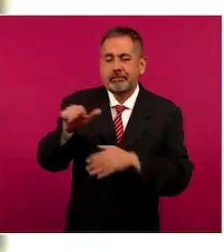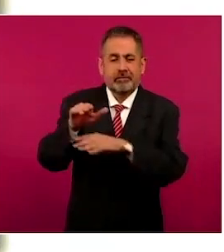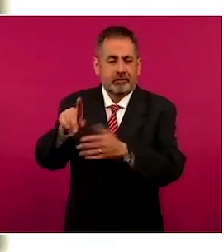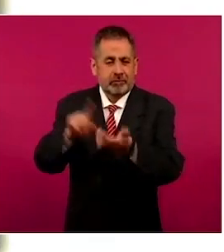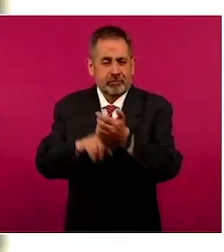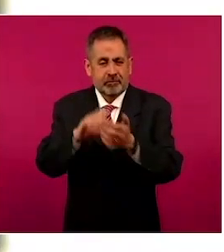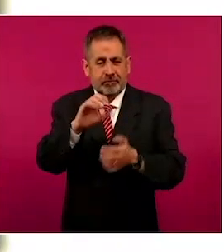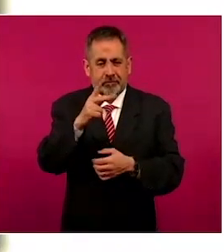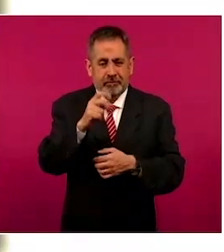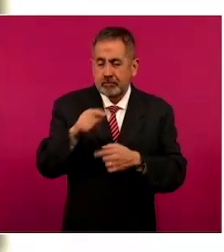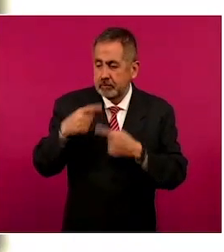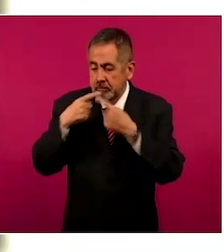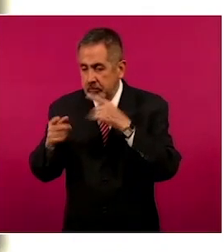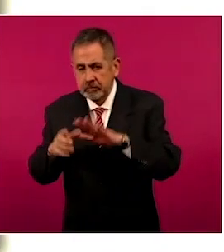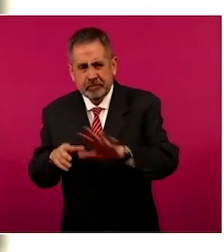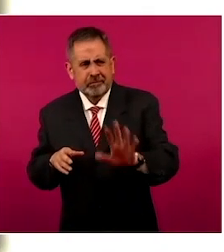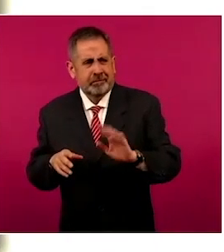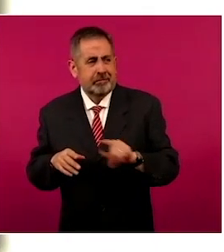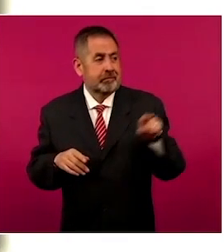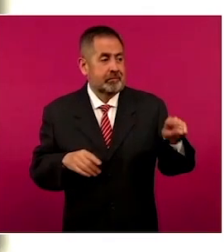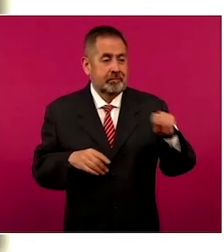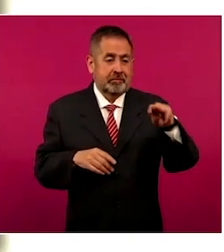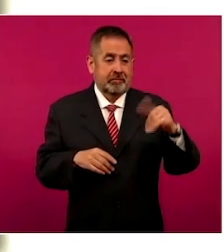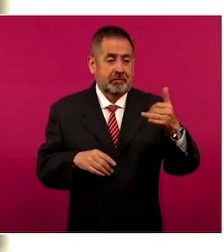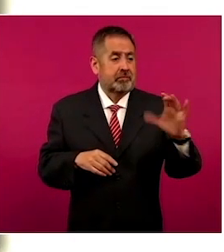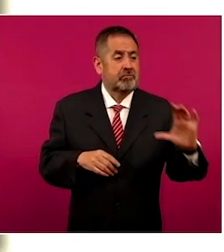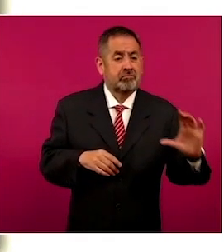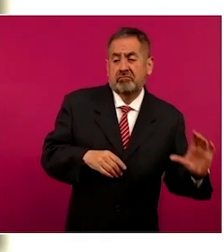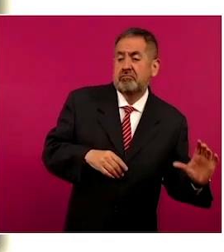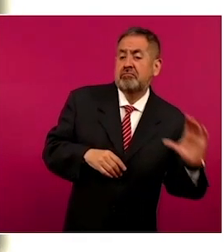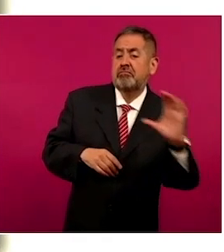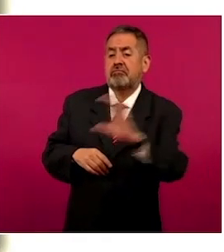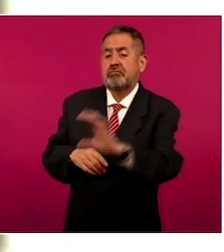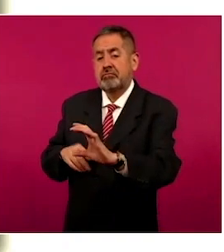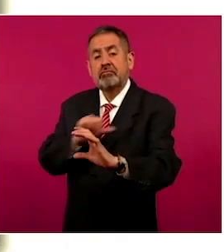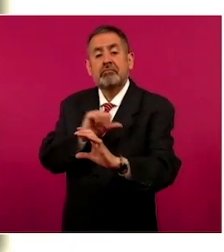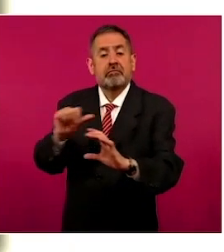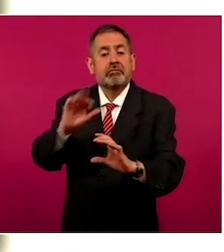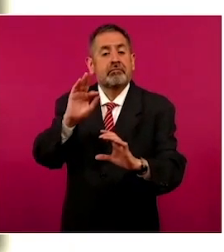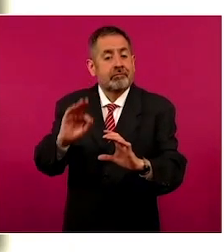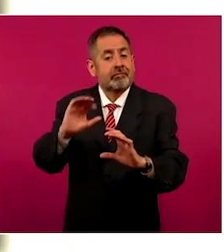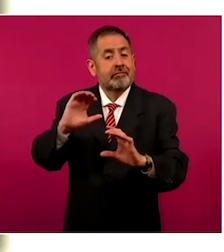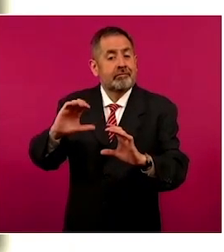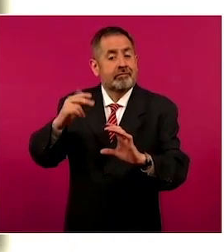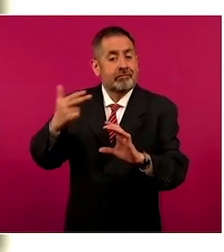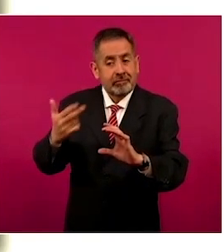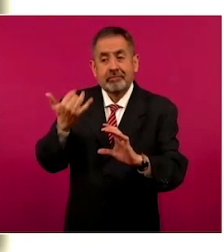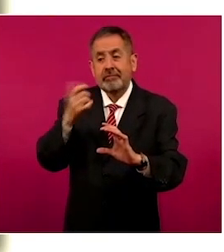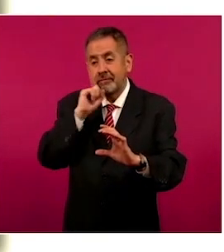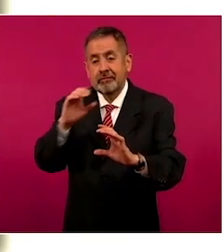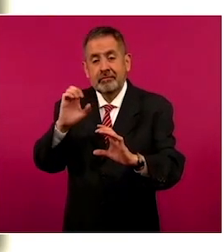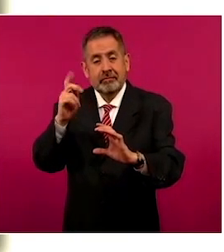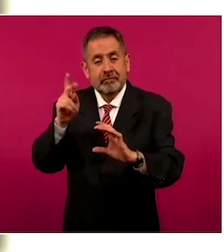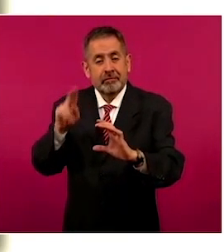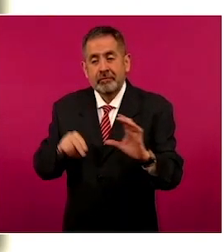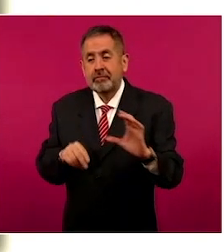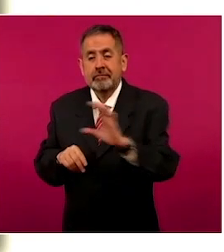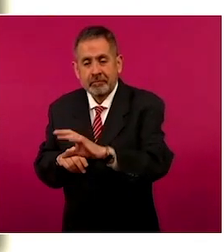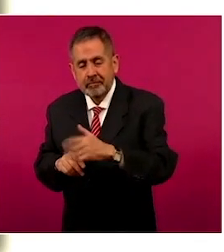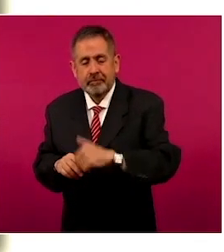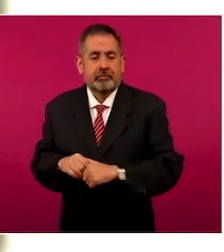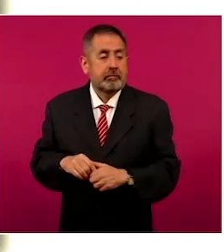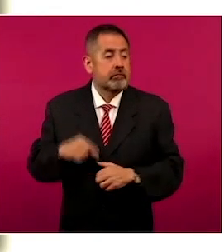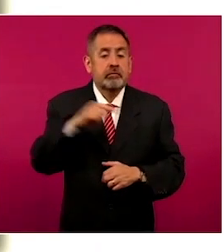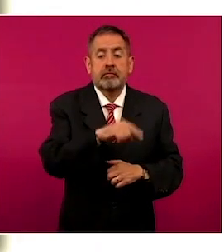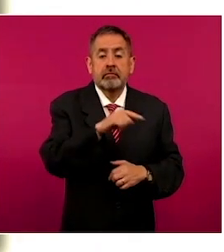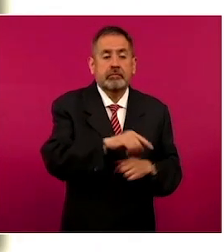Guzmán quien señaló que Zambada entregó dinero directamente a Calderón y a Peña Nieto pero la oposición cambió